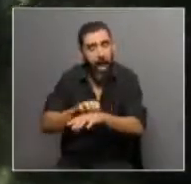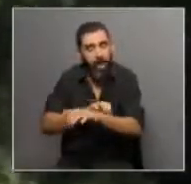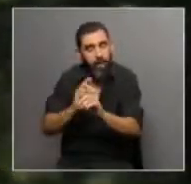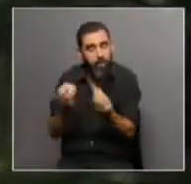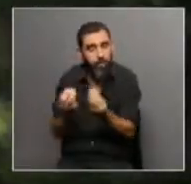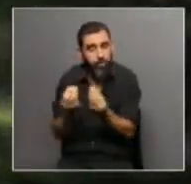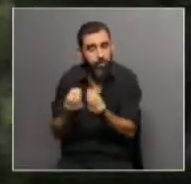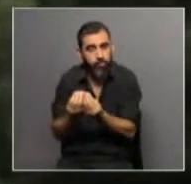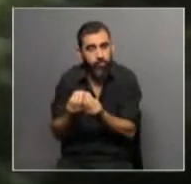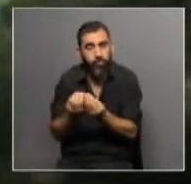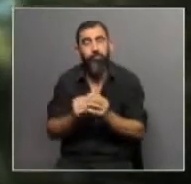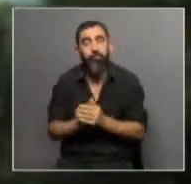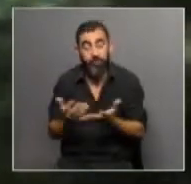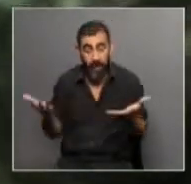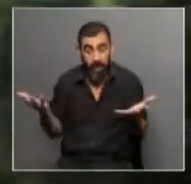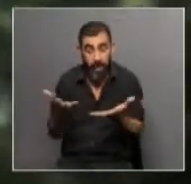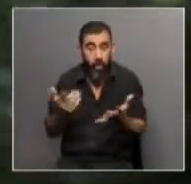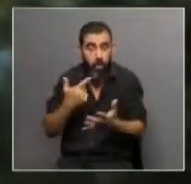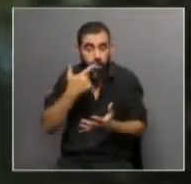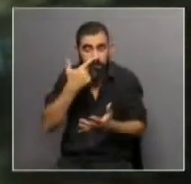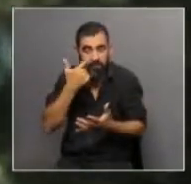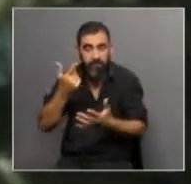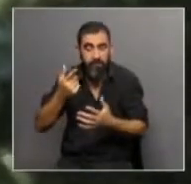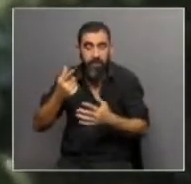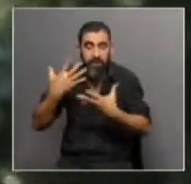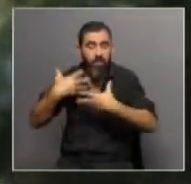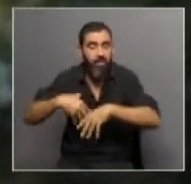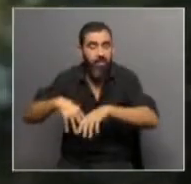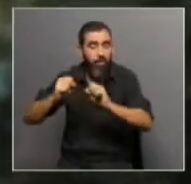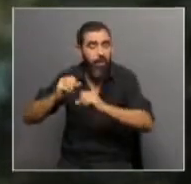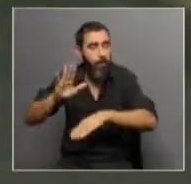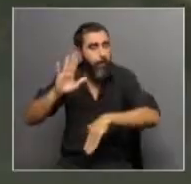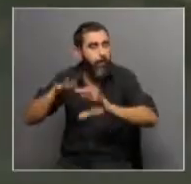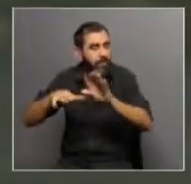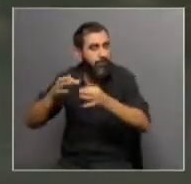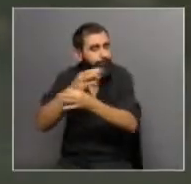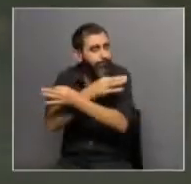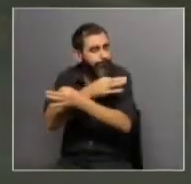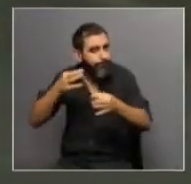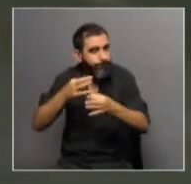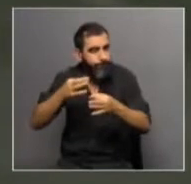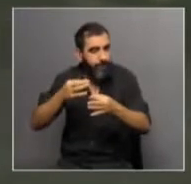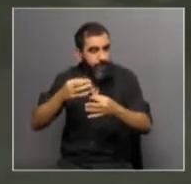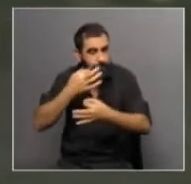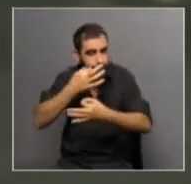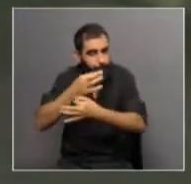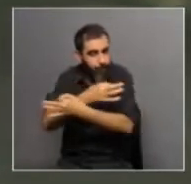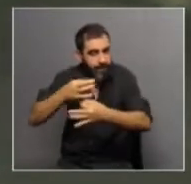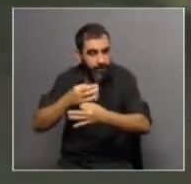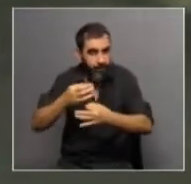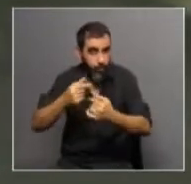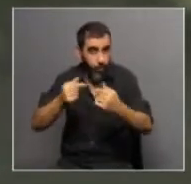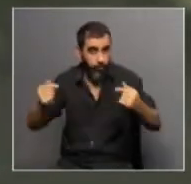alergénicos. El interés más grande ahora es describir más estrictamente, más específicamente y más exactamente